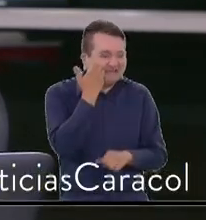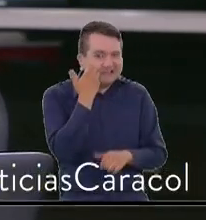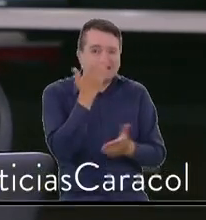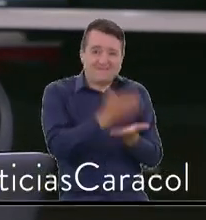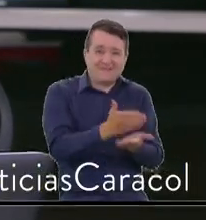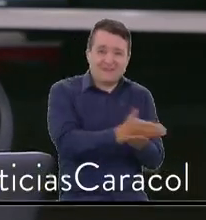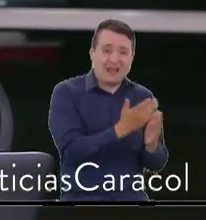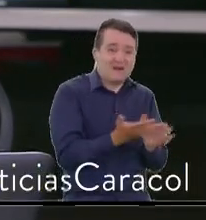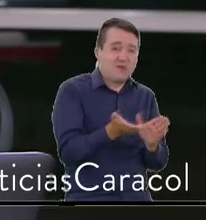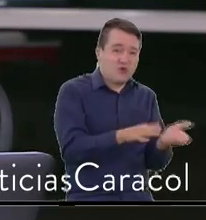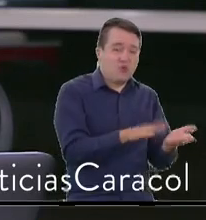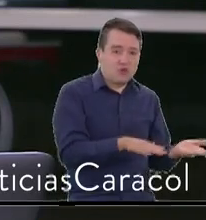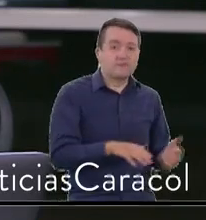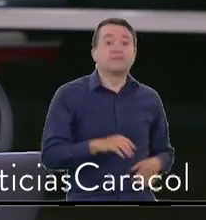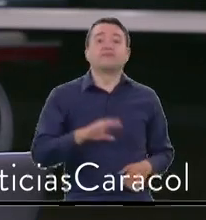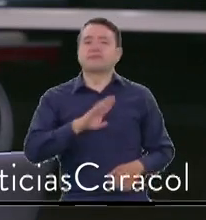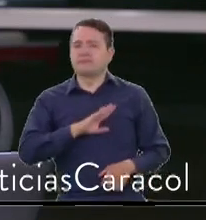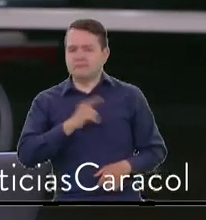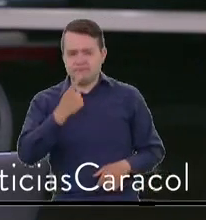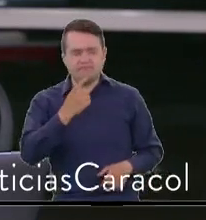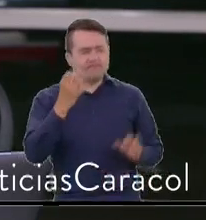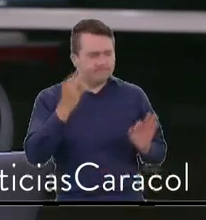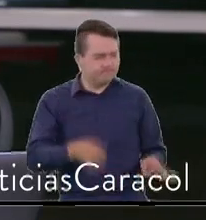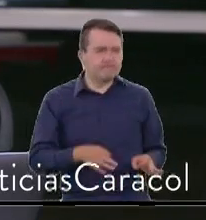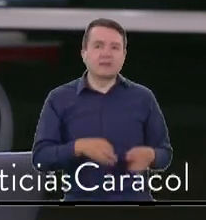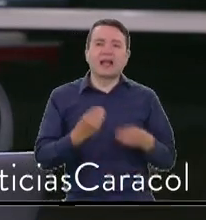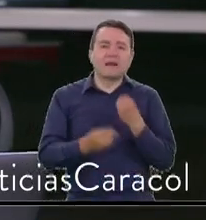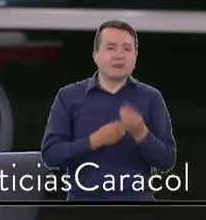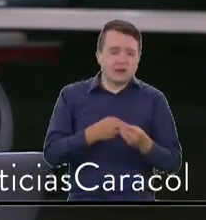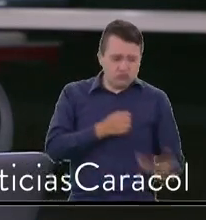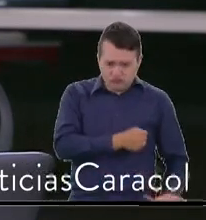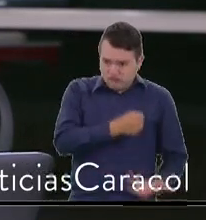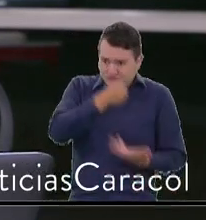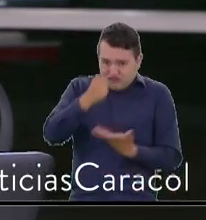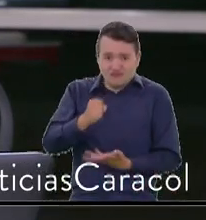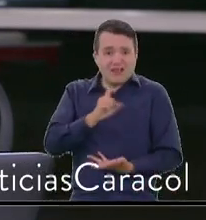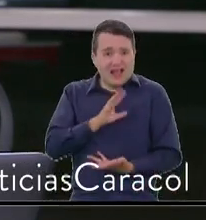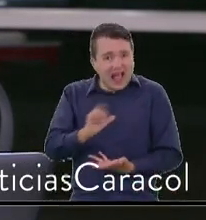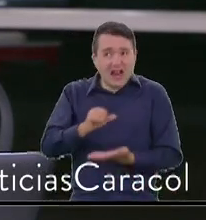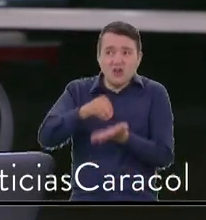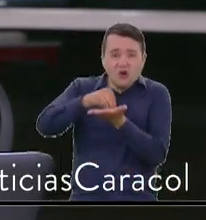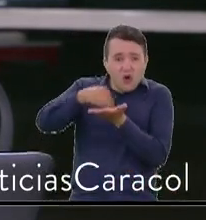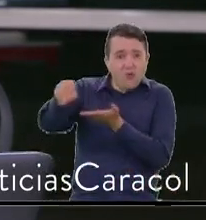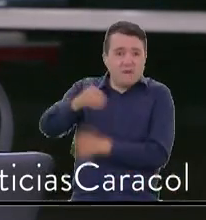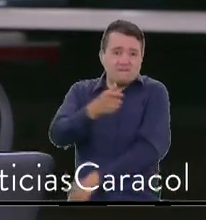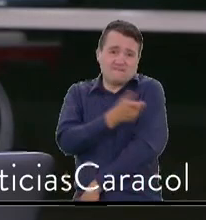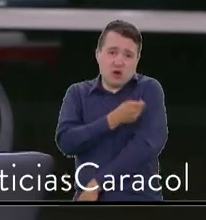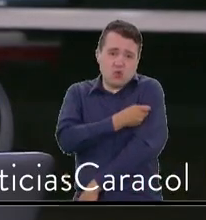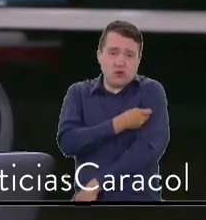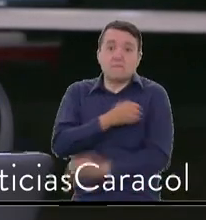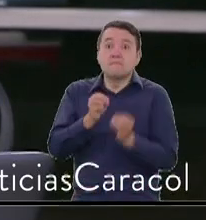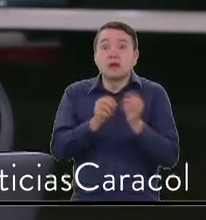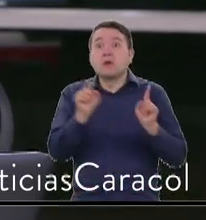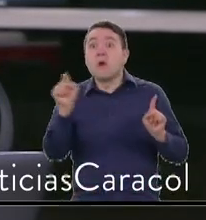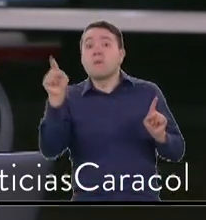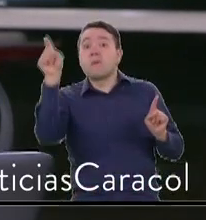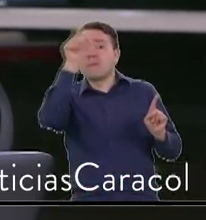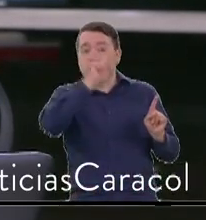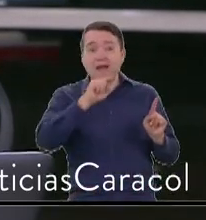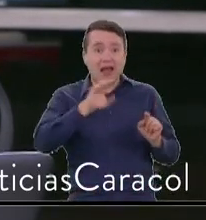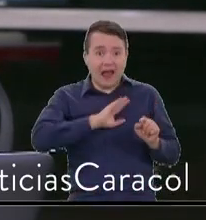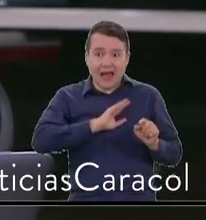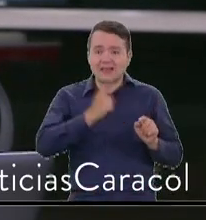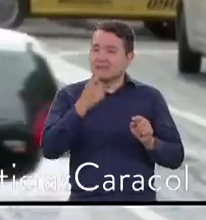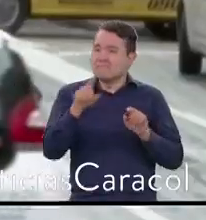recursos económicos para comprar vacunas contra esta enfermedad e invitó a los alcaldes de las principales ciudades del país para que hagan lo mismo.